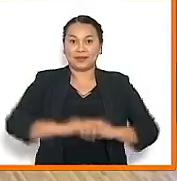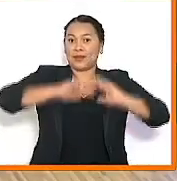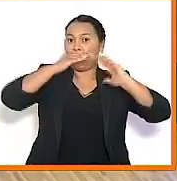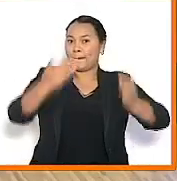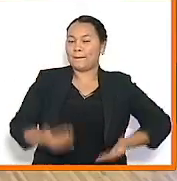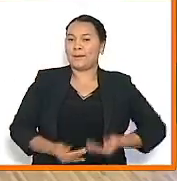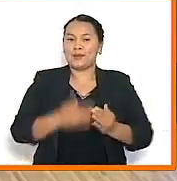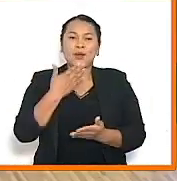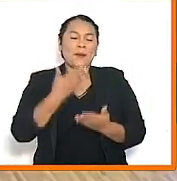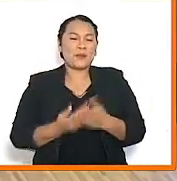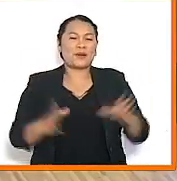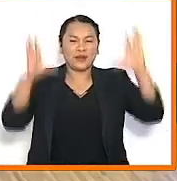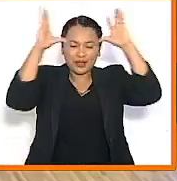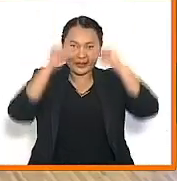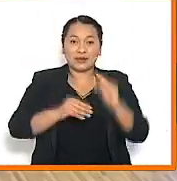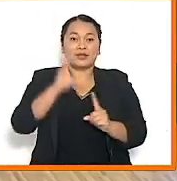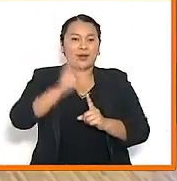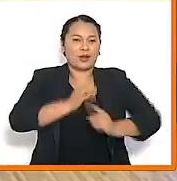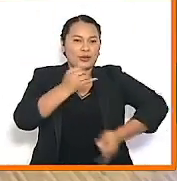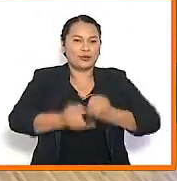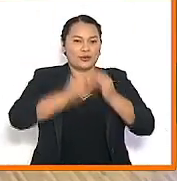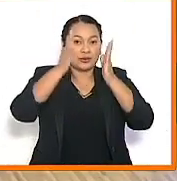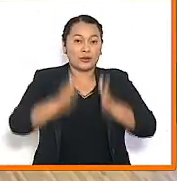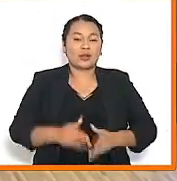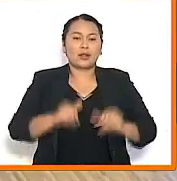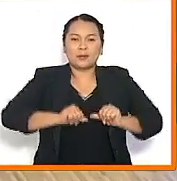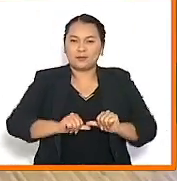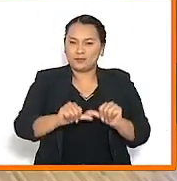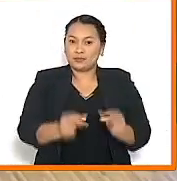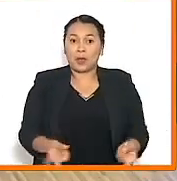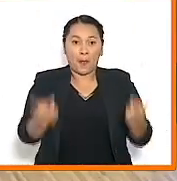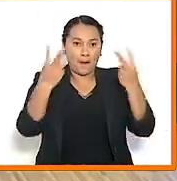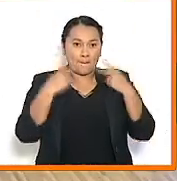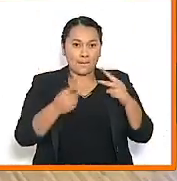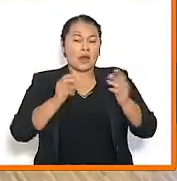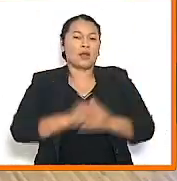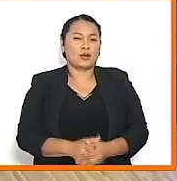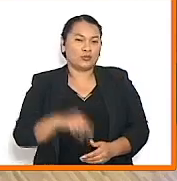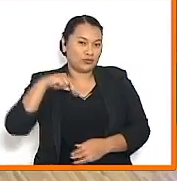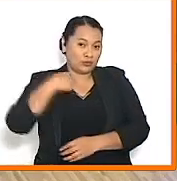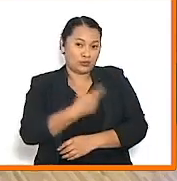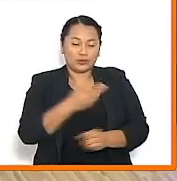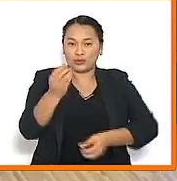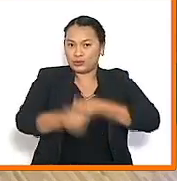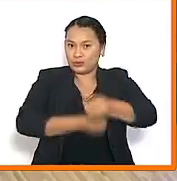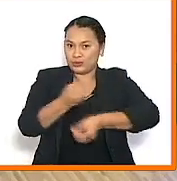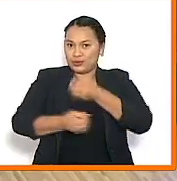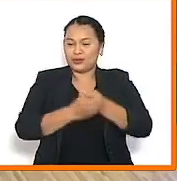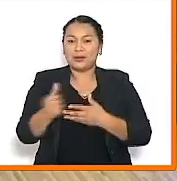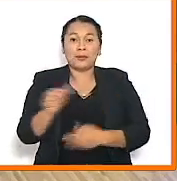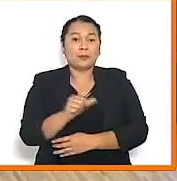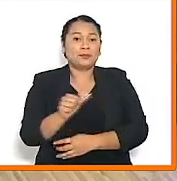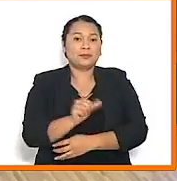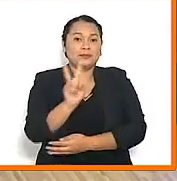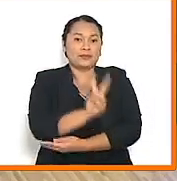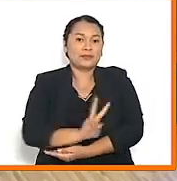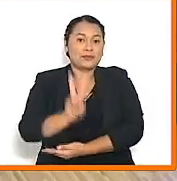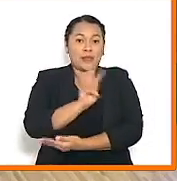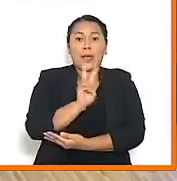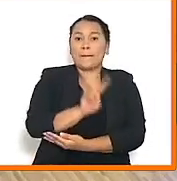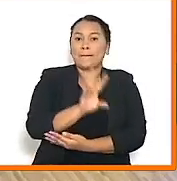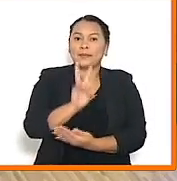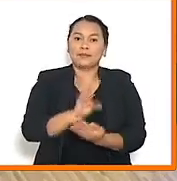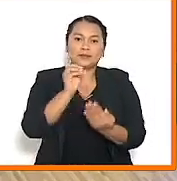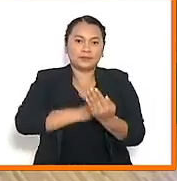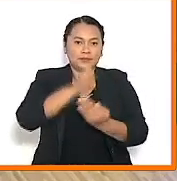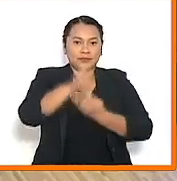Bienvenidos y buenas noches a cada uno de nuestros jugadores que siempre están atentos y conectados a cada uno de nuestros sorteos hoy, viernes 27 de enero